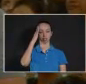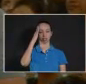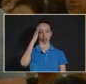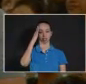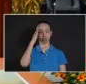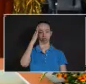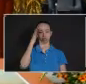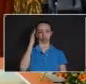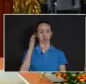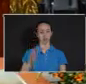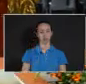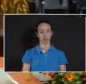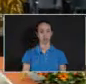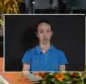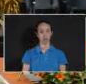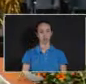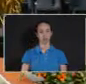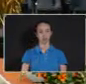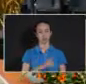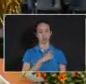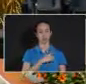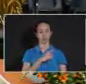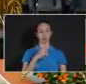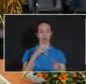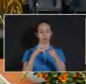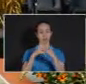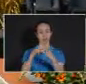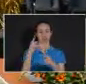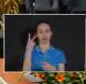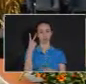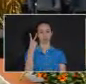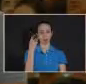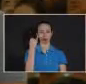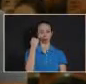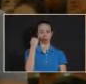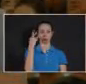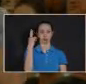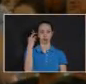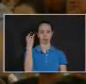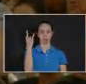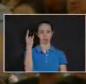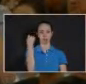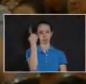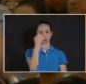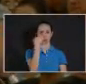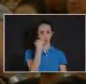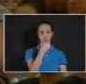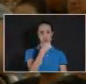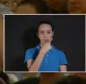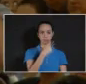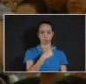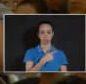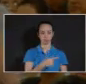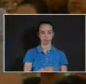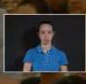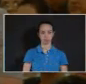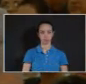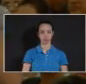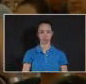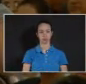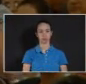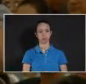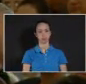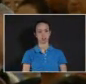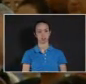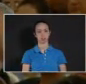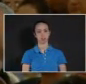dijo que ocasionada por un virus, ¿eso puede ser? Sí, la inflamación del séptimo par